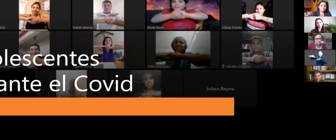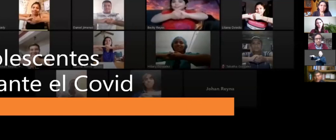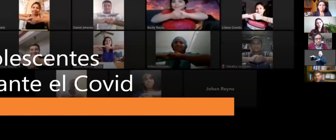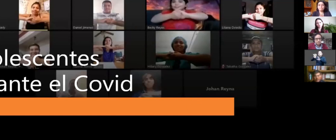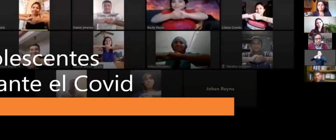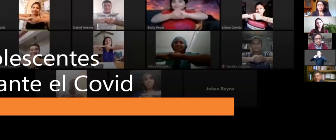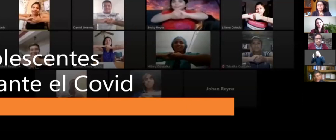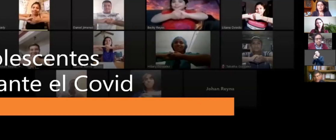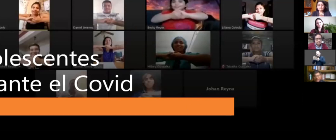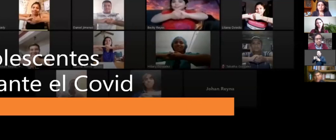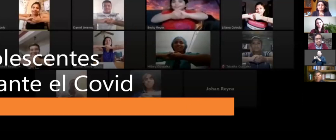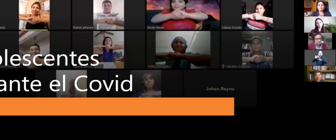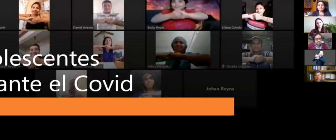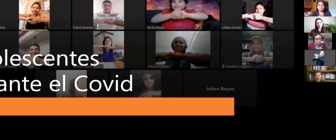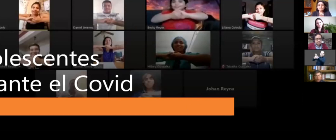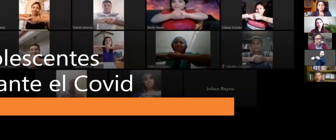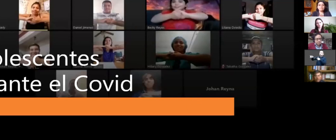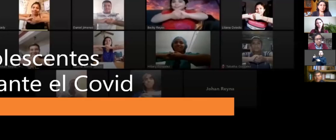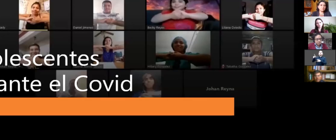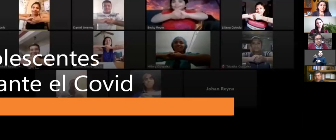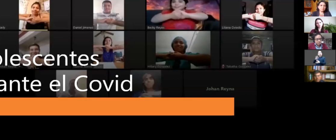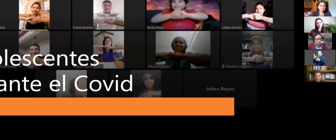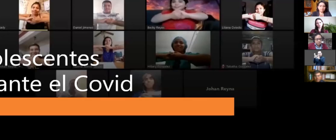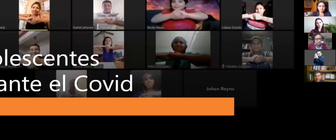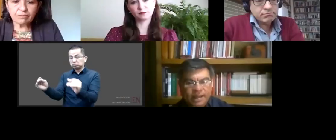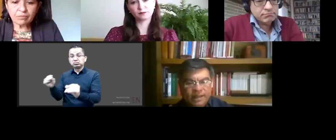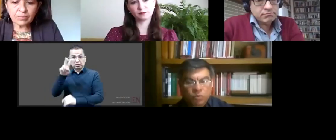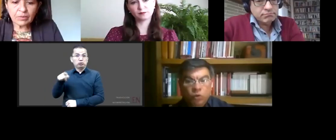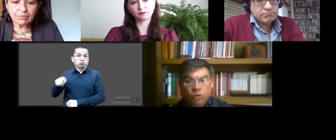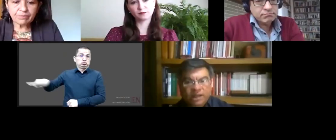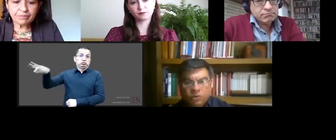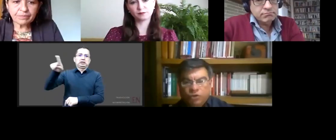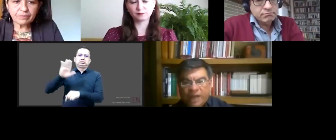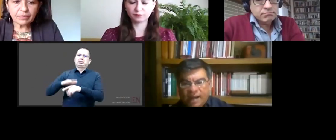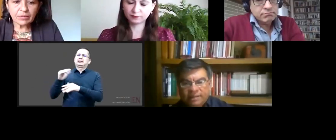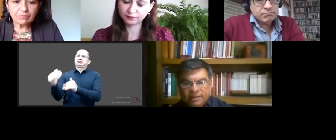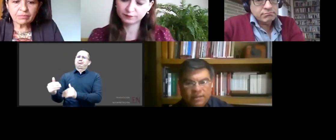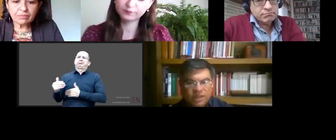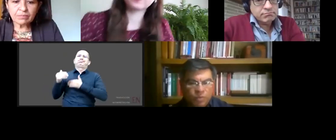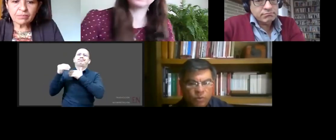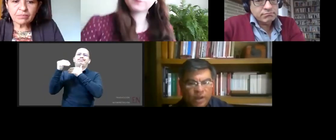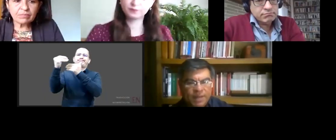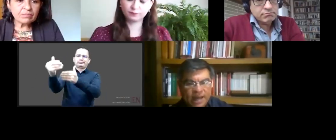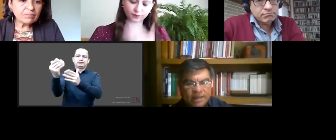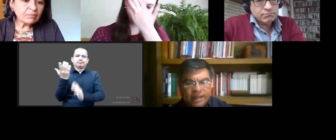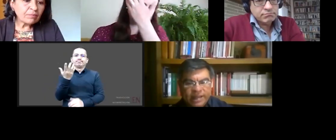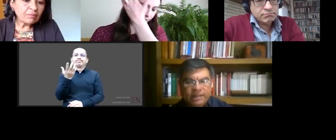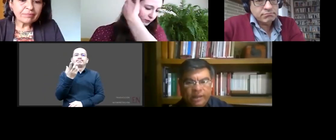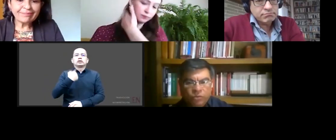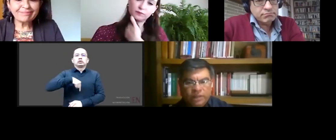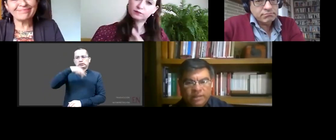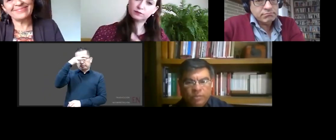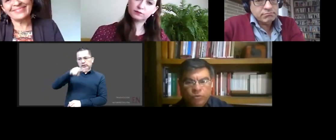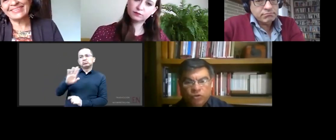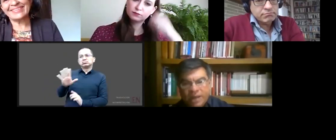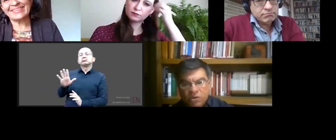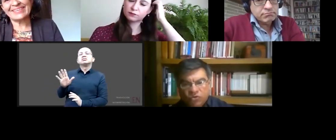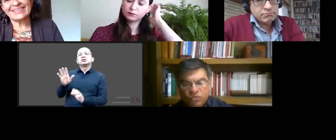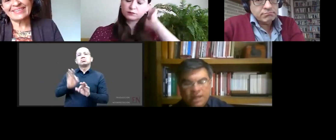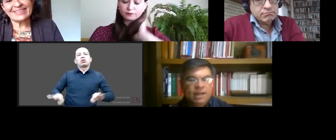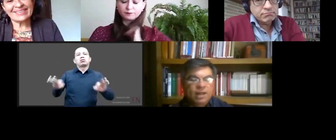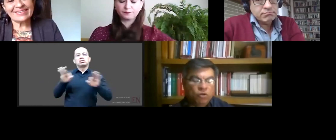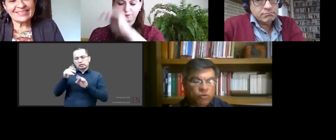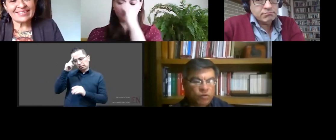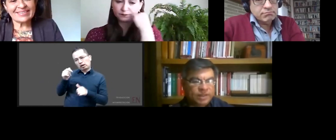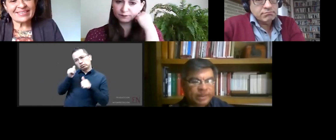llevan esa experiencia previa y creo que en ese sentido siempre es muy útil escucharles después de un caminar que ya tienen ustedes de muchos años